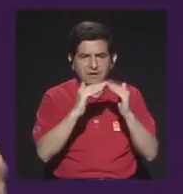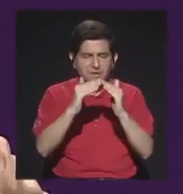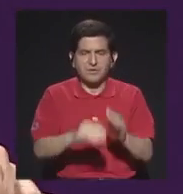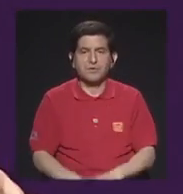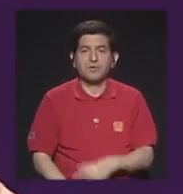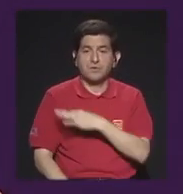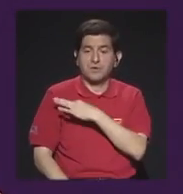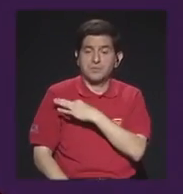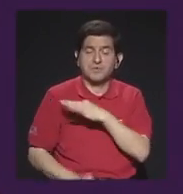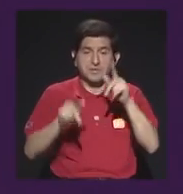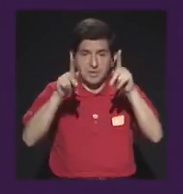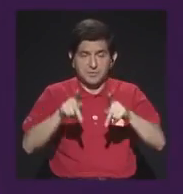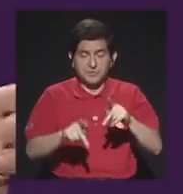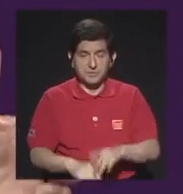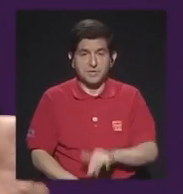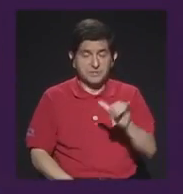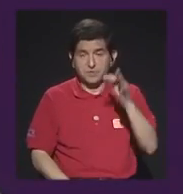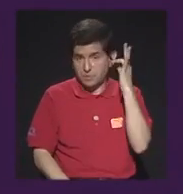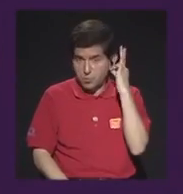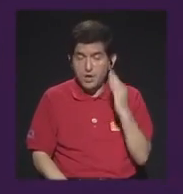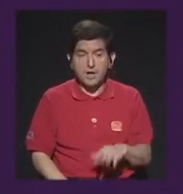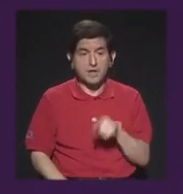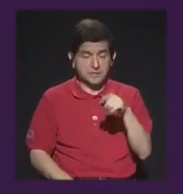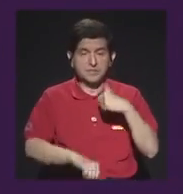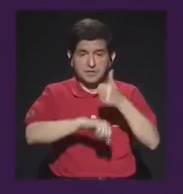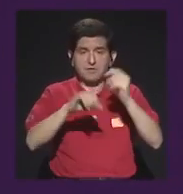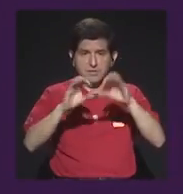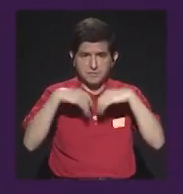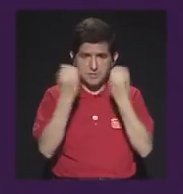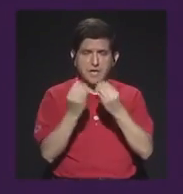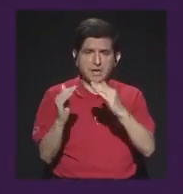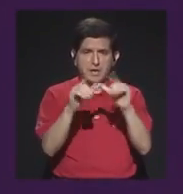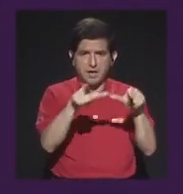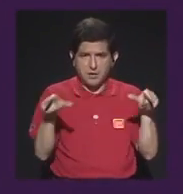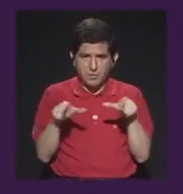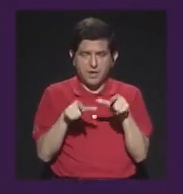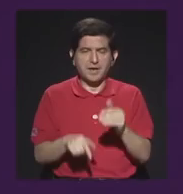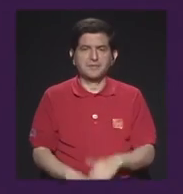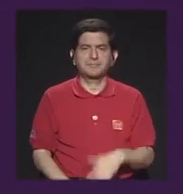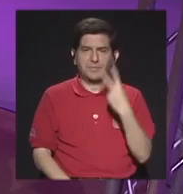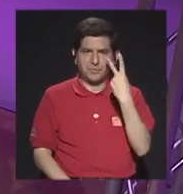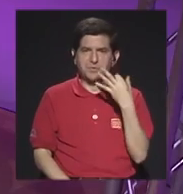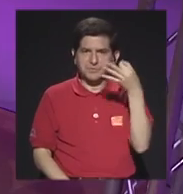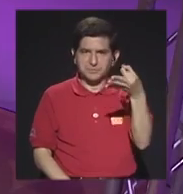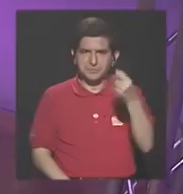E invitamos a la gente, a las mujeres también, a que se organicen en sus localidades. Hasta pronto.